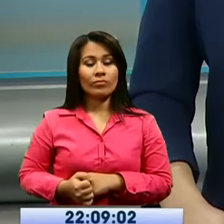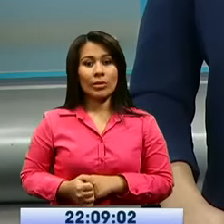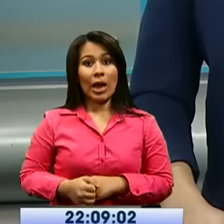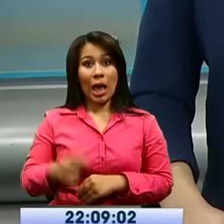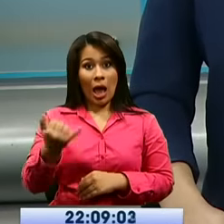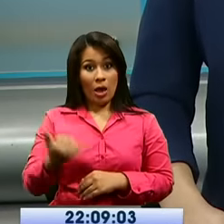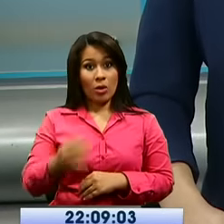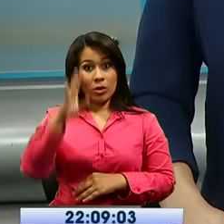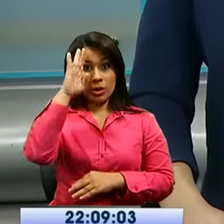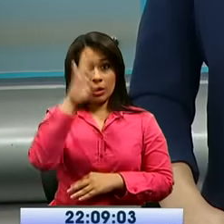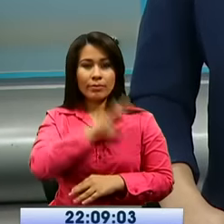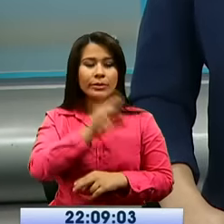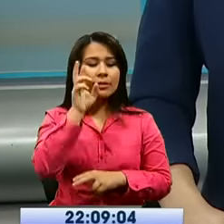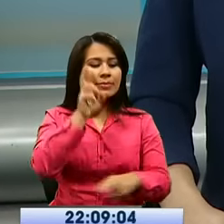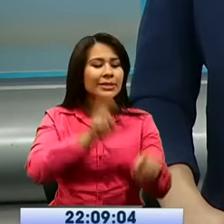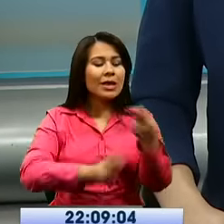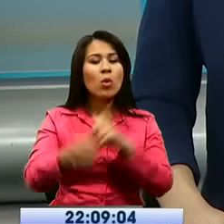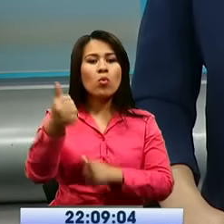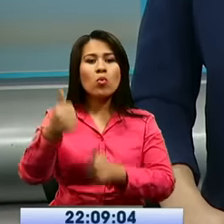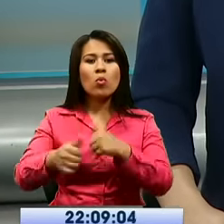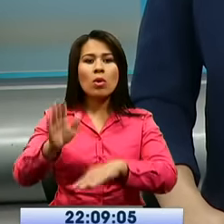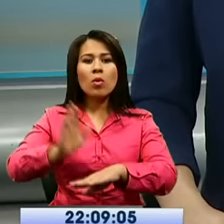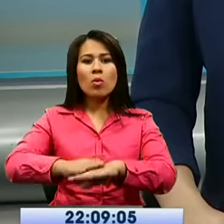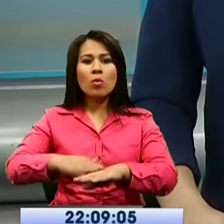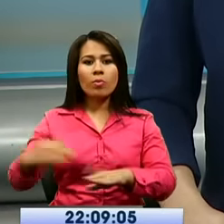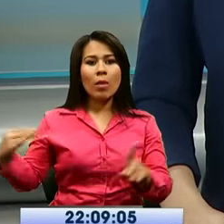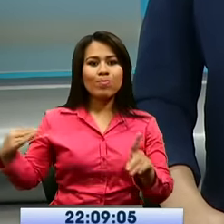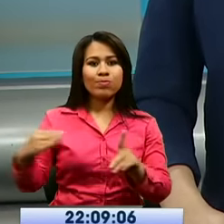para dar con el responsable de esta muerte.